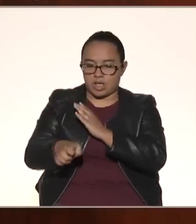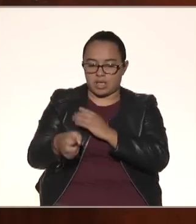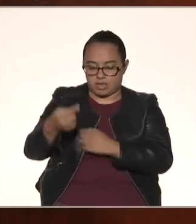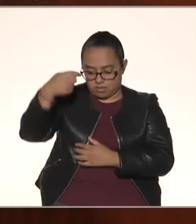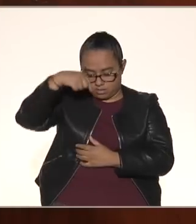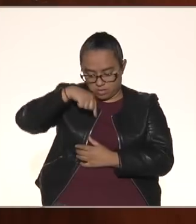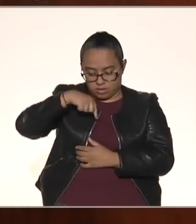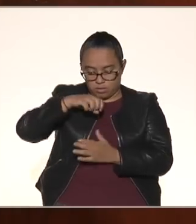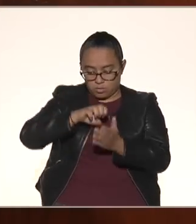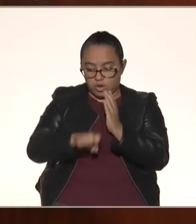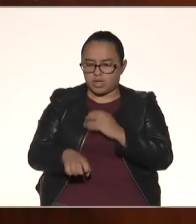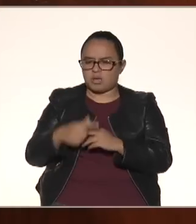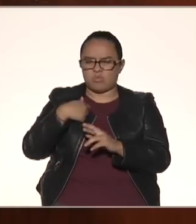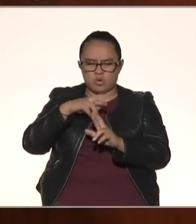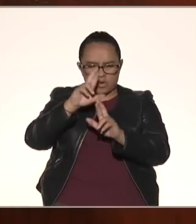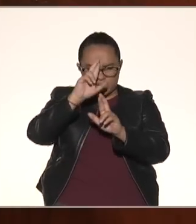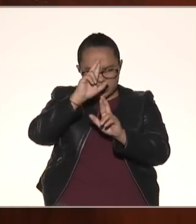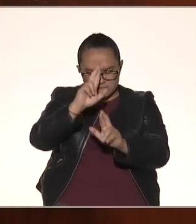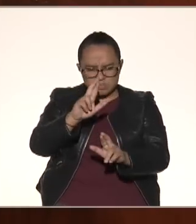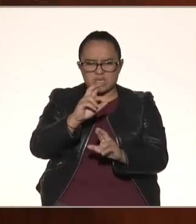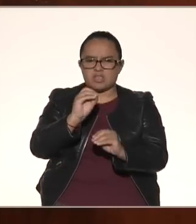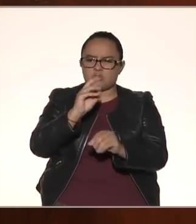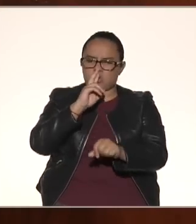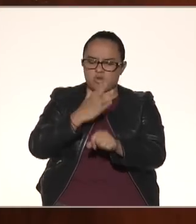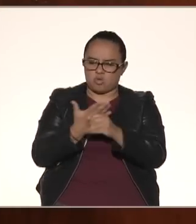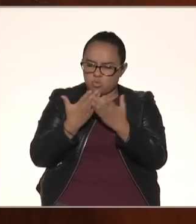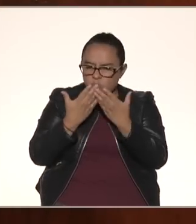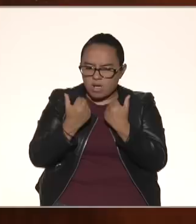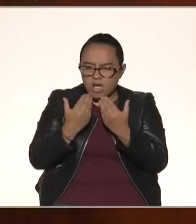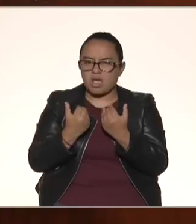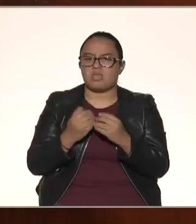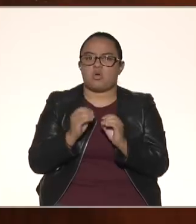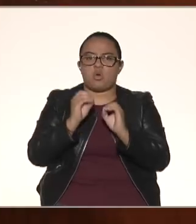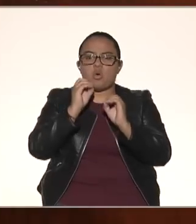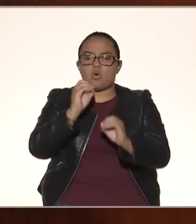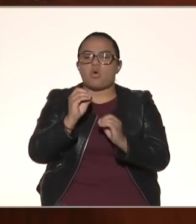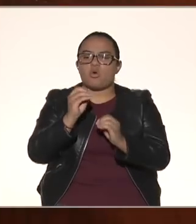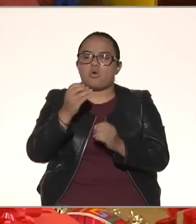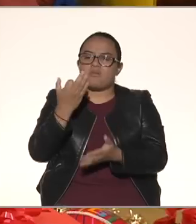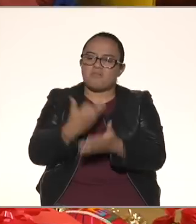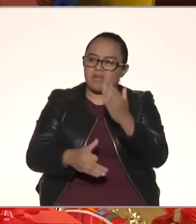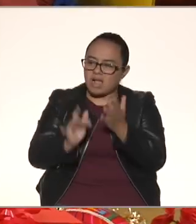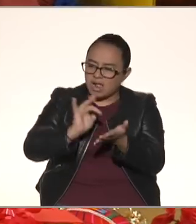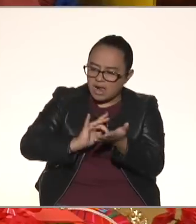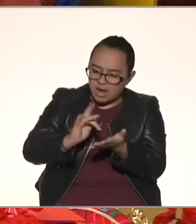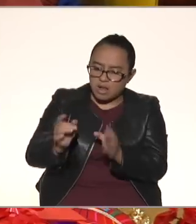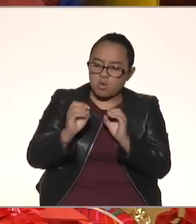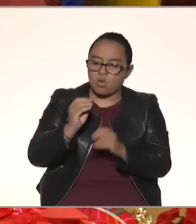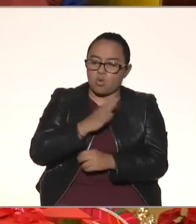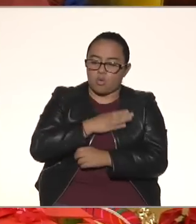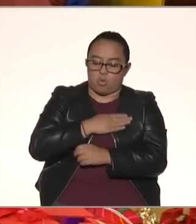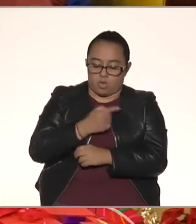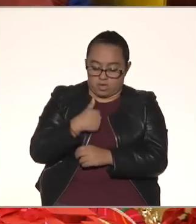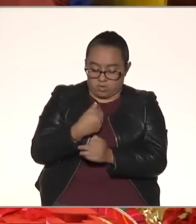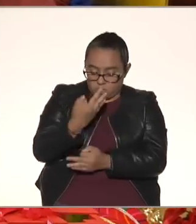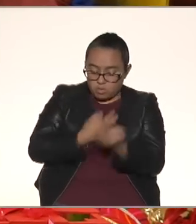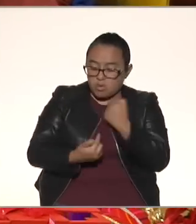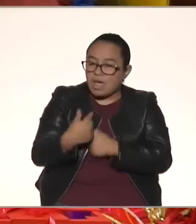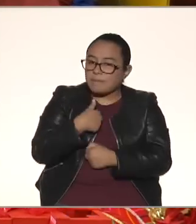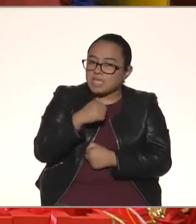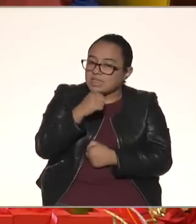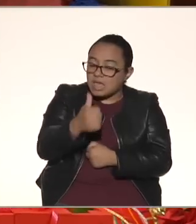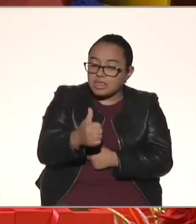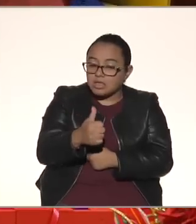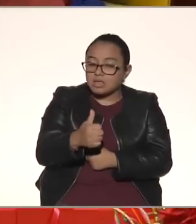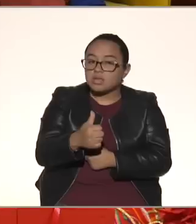si yo pierdo ese respeto, esa responsabilidad, ese agradecimiento o esa generosidad hacia mí mismo, pues